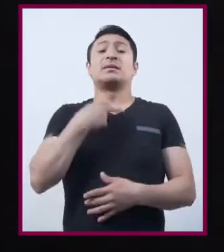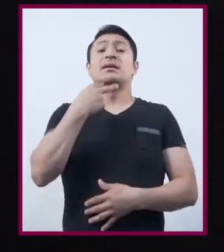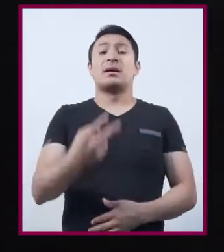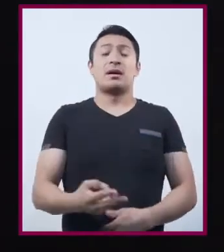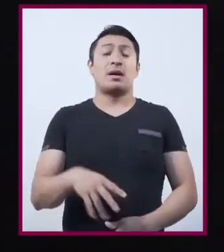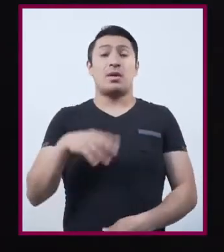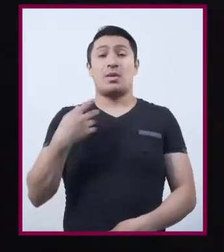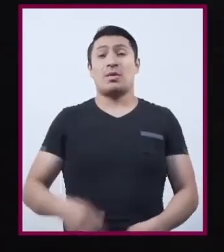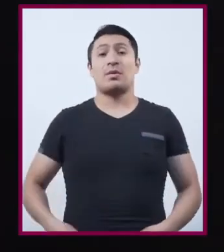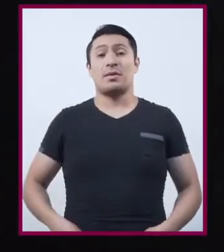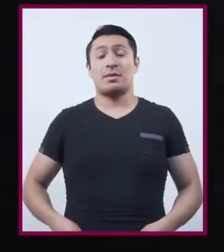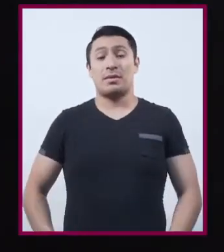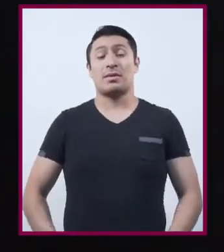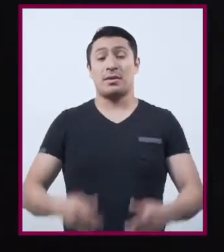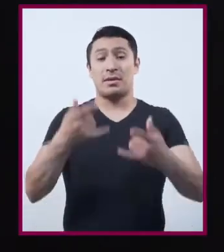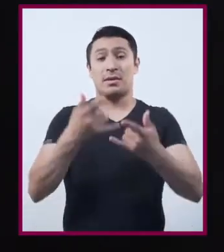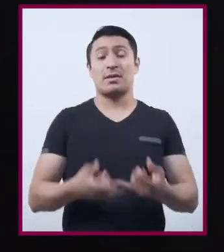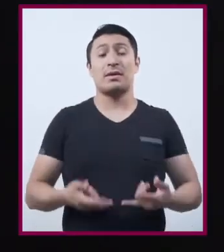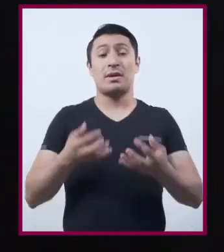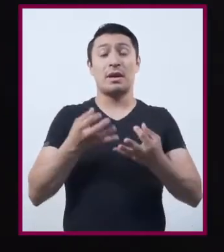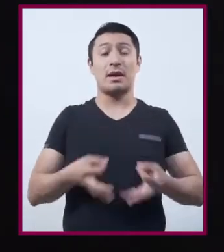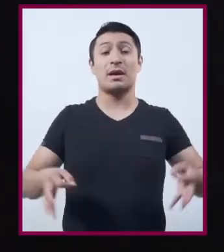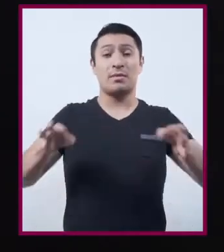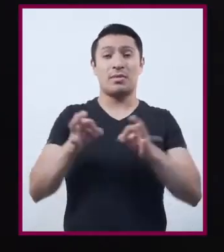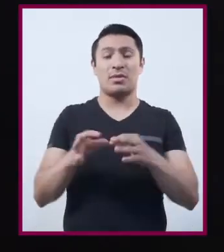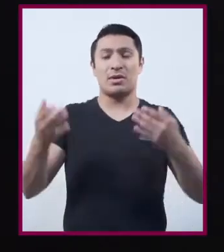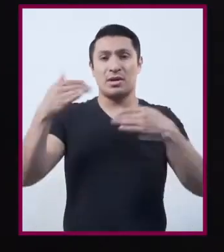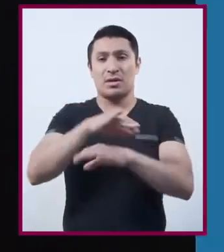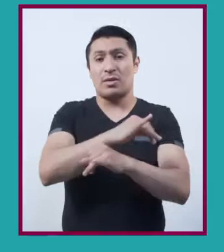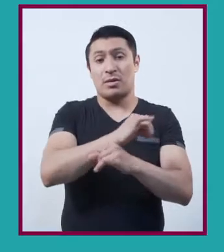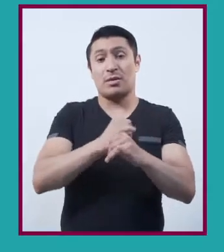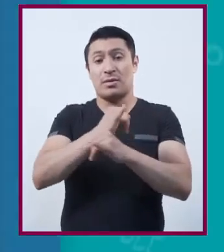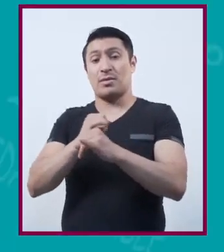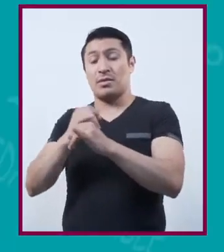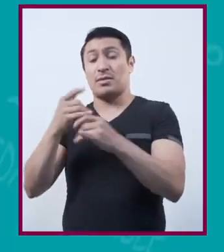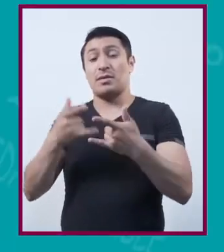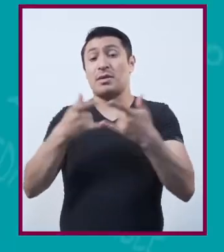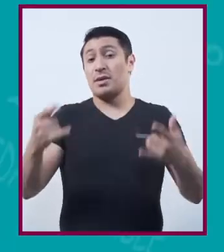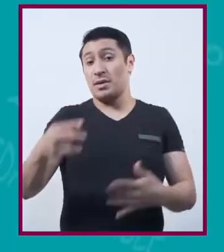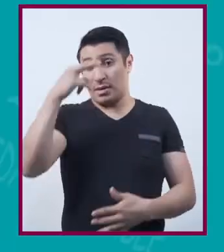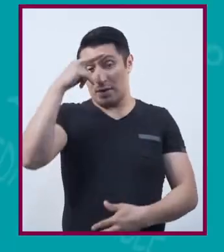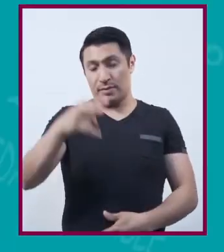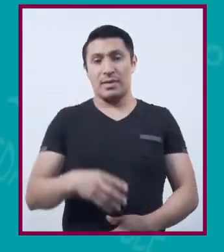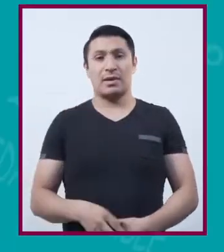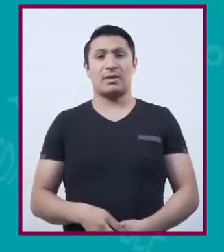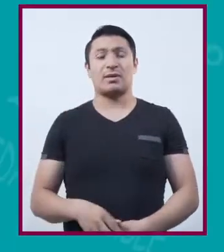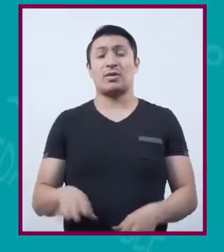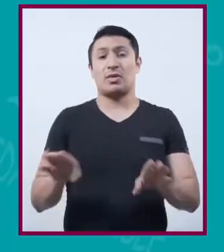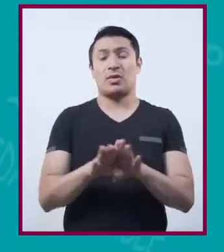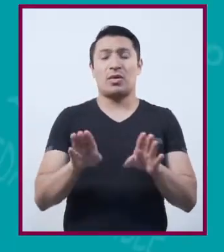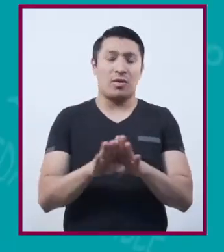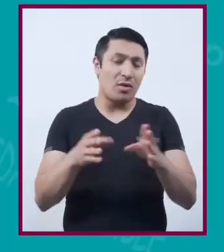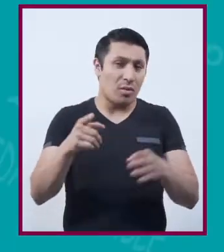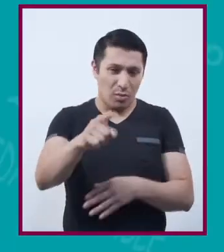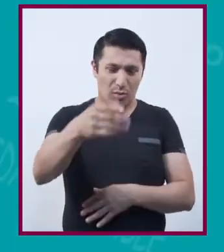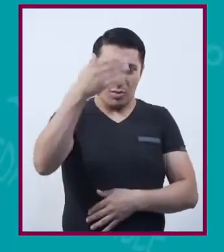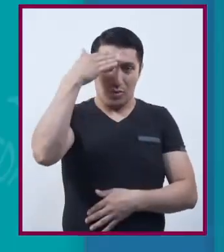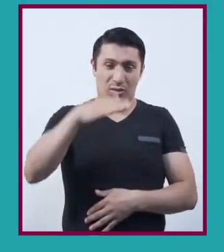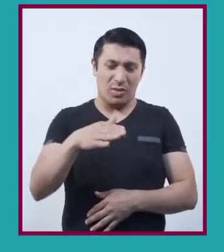ocupar un lugar importante en el campo de la investigación histórica mexicana. ¿Cómo se puede conceptualizar la historia